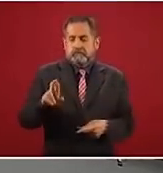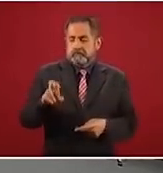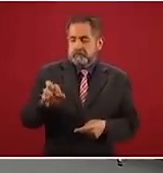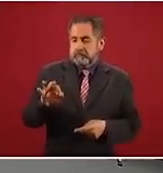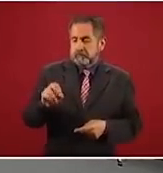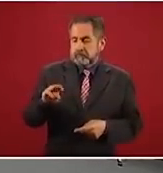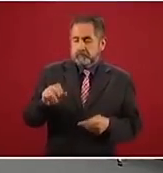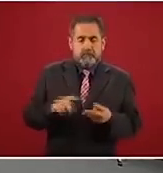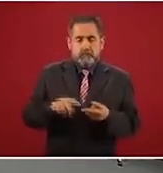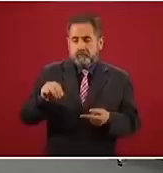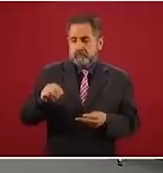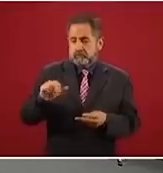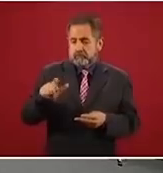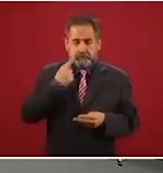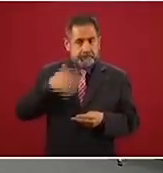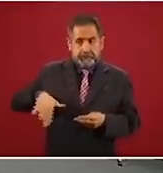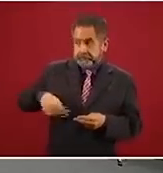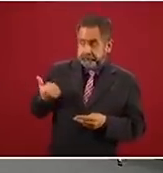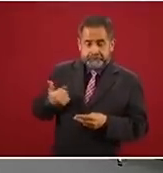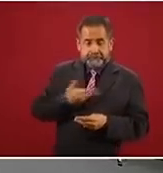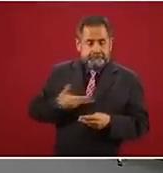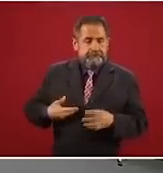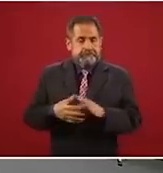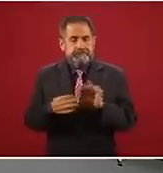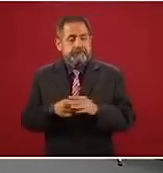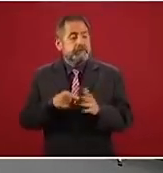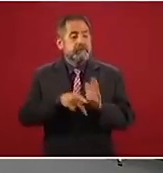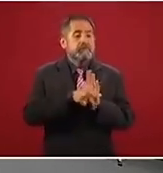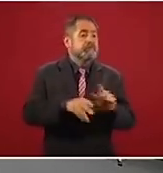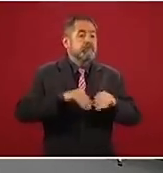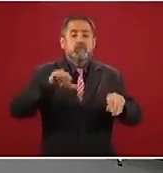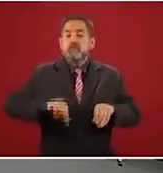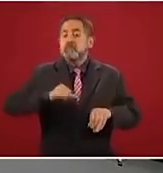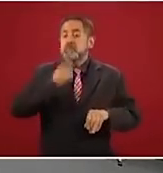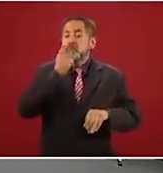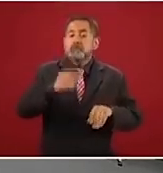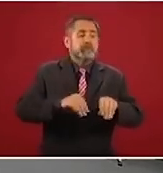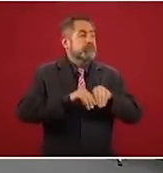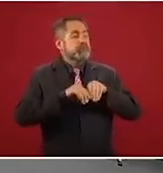periódico Mural que refiere, incluso se publicó el día de hoy en